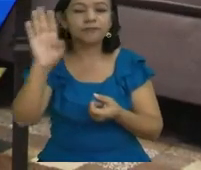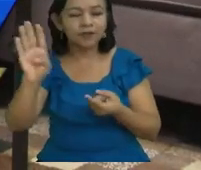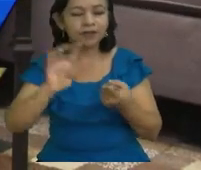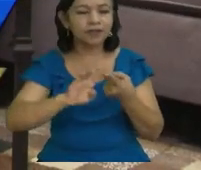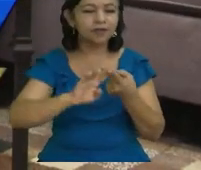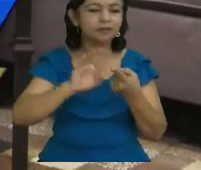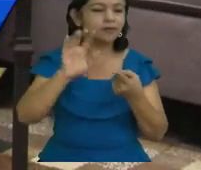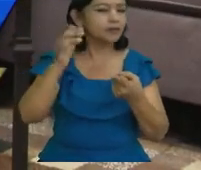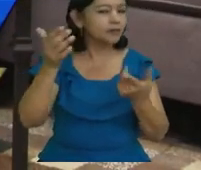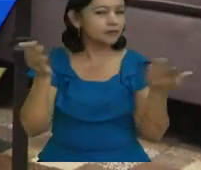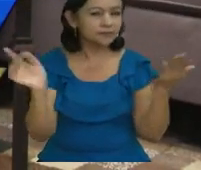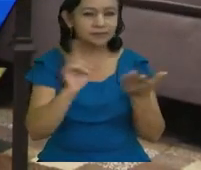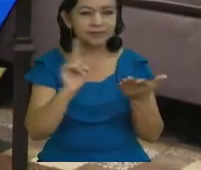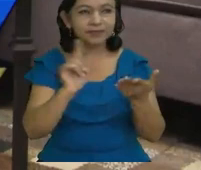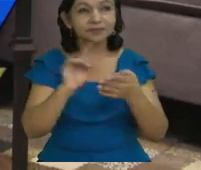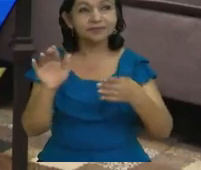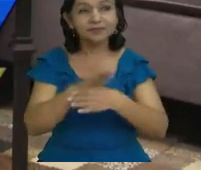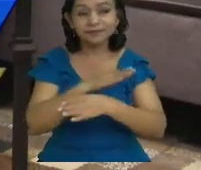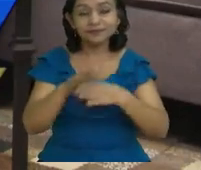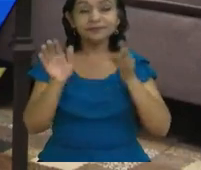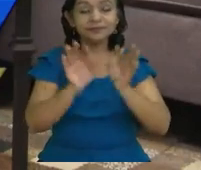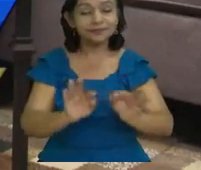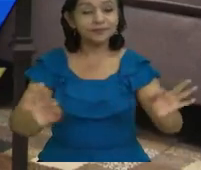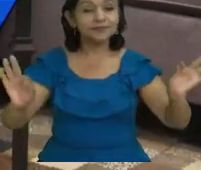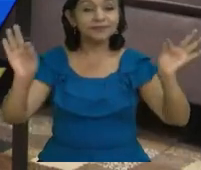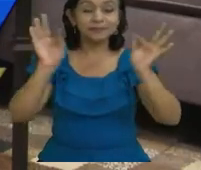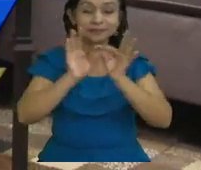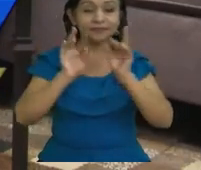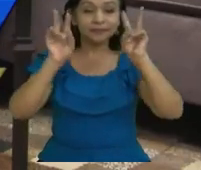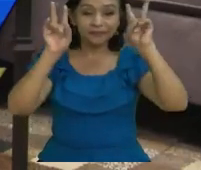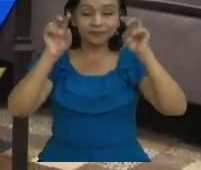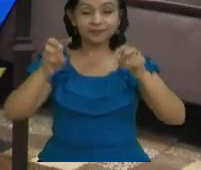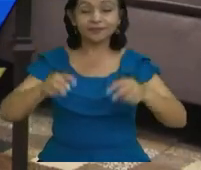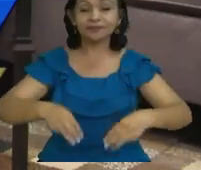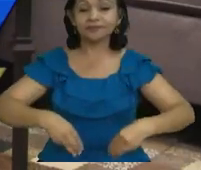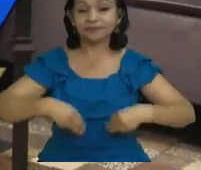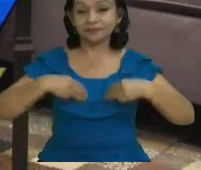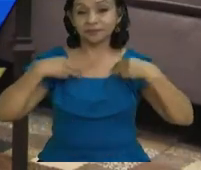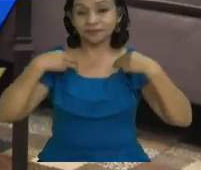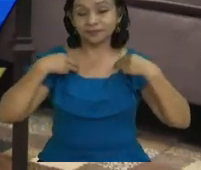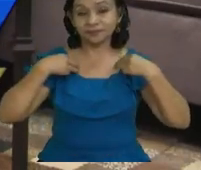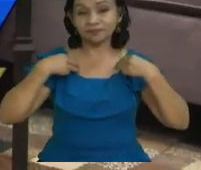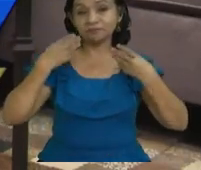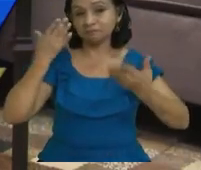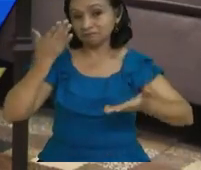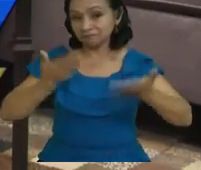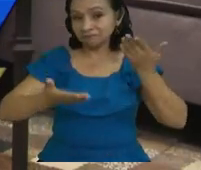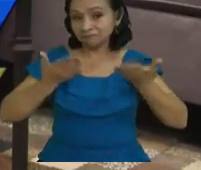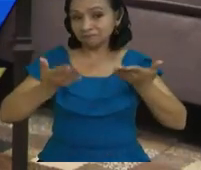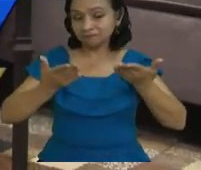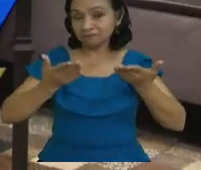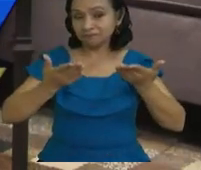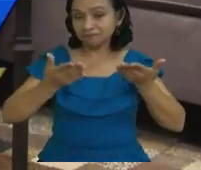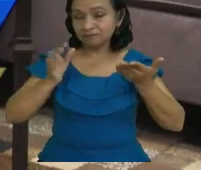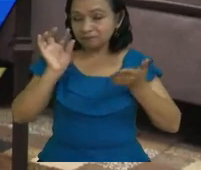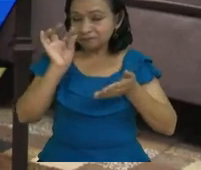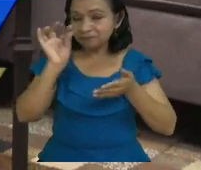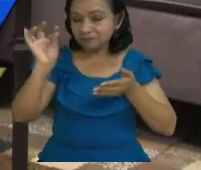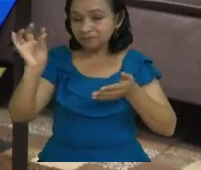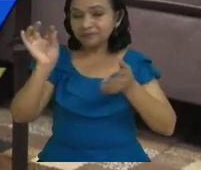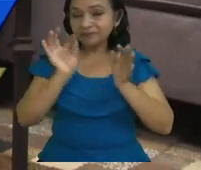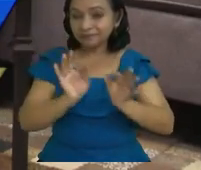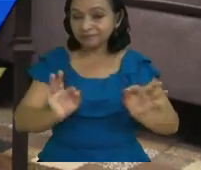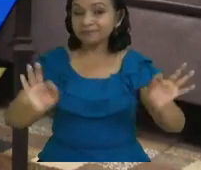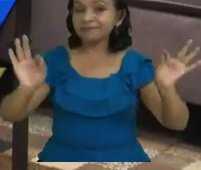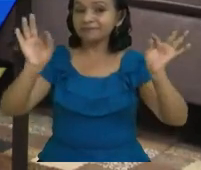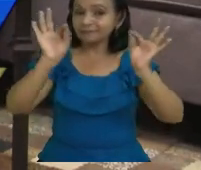¿Sí? Pero no, o sea, también es importante ese aspecto de modernización, que pareciesen a veces pequeñas cosas, pero que sin